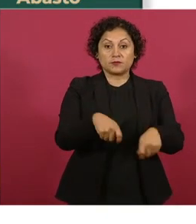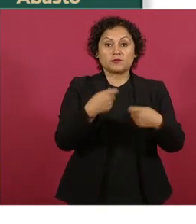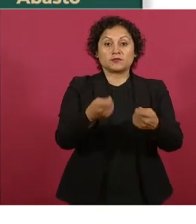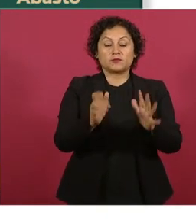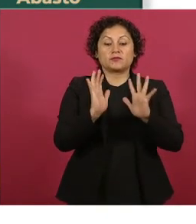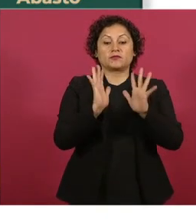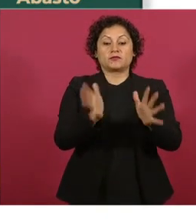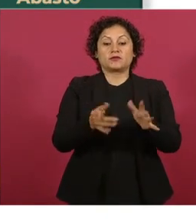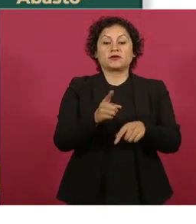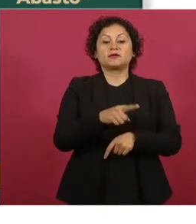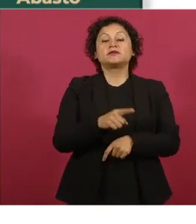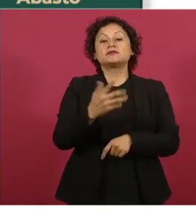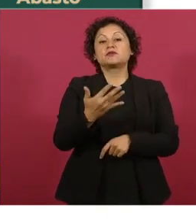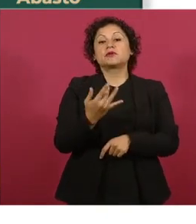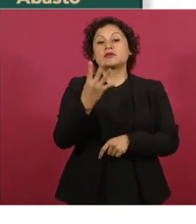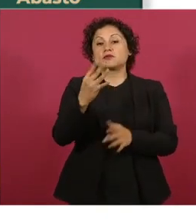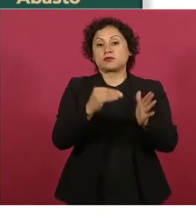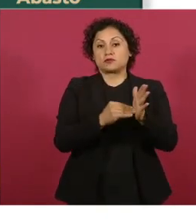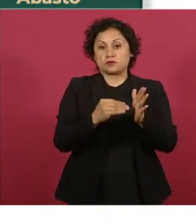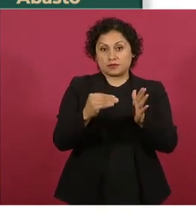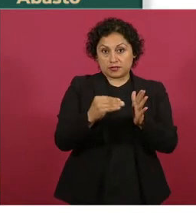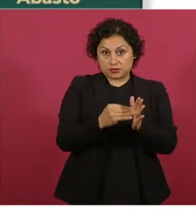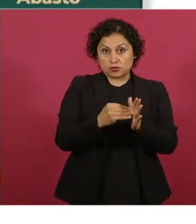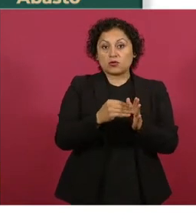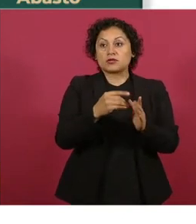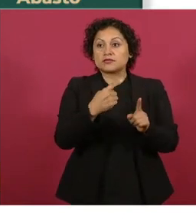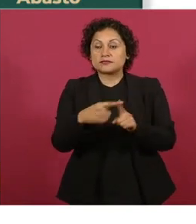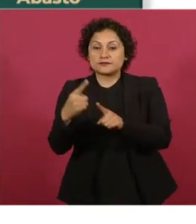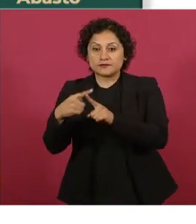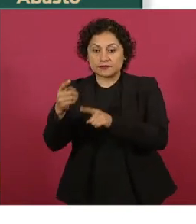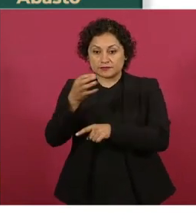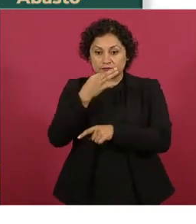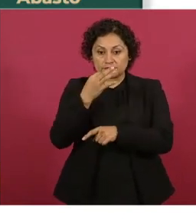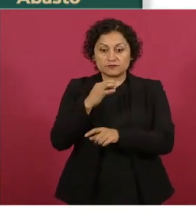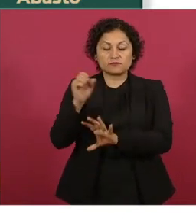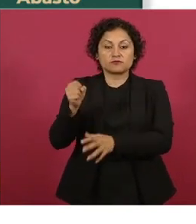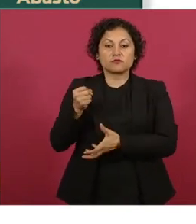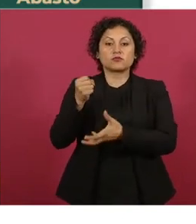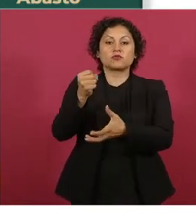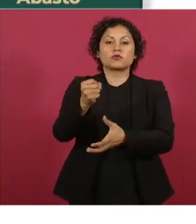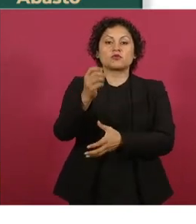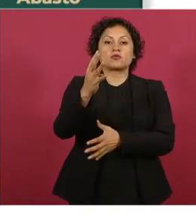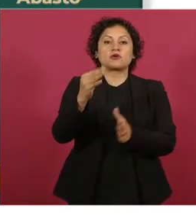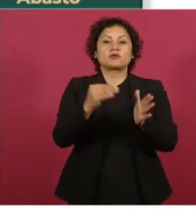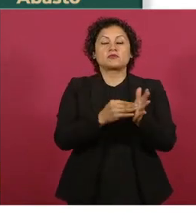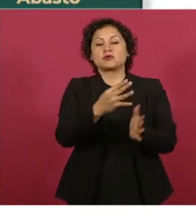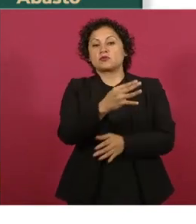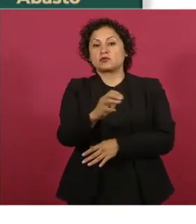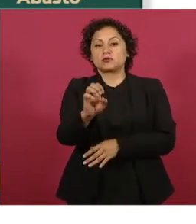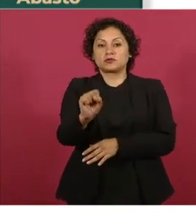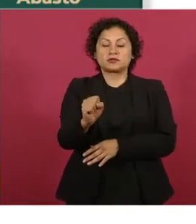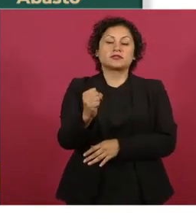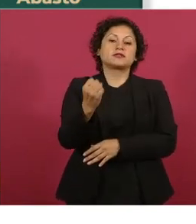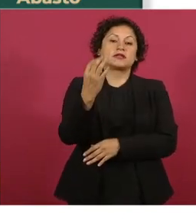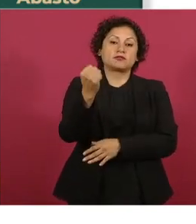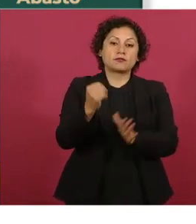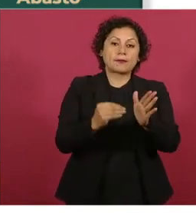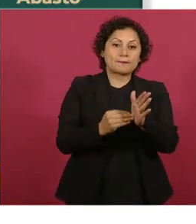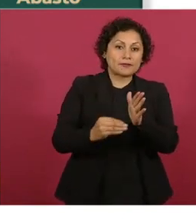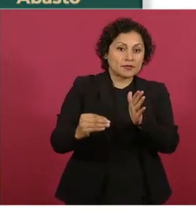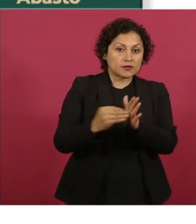más de 54 millones de piezas con una inversión de 4.469 millones de pesos. Se han brindado